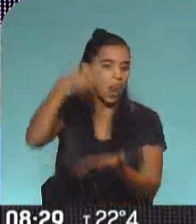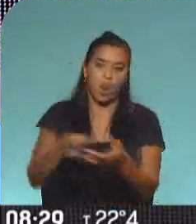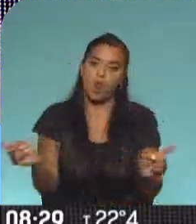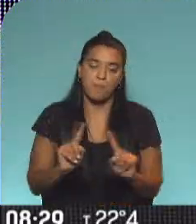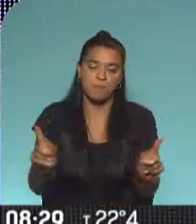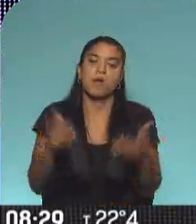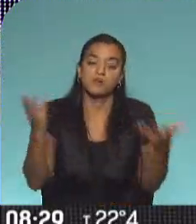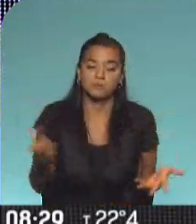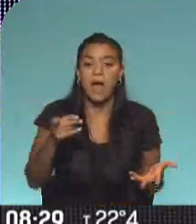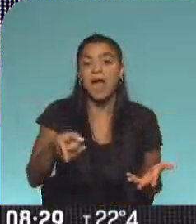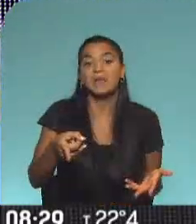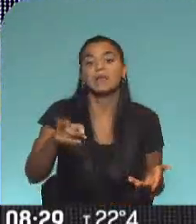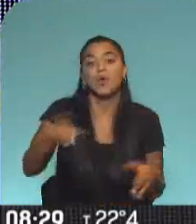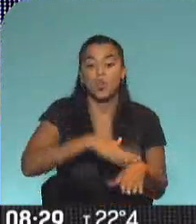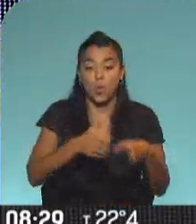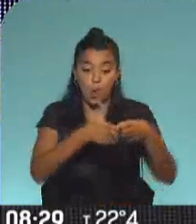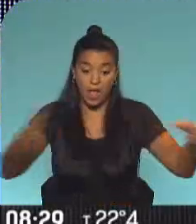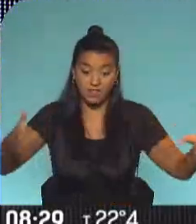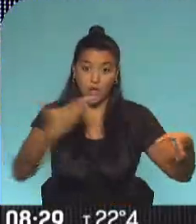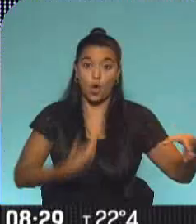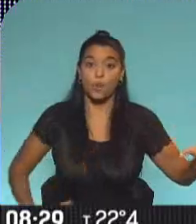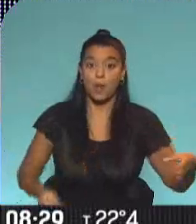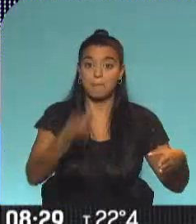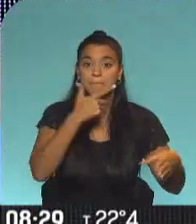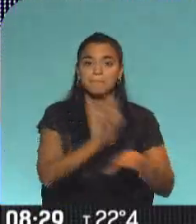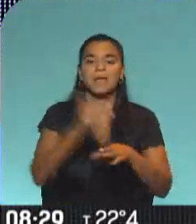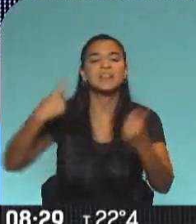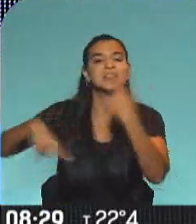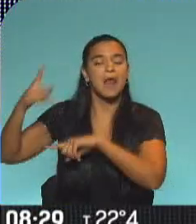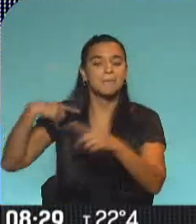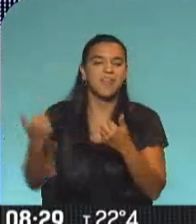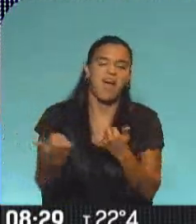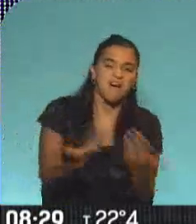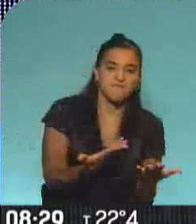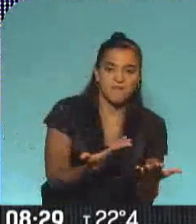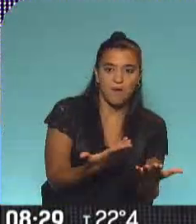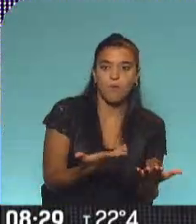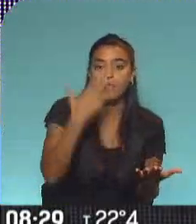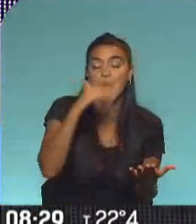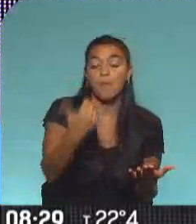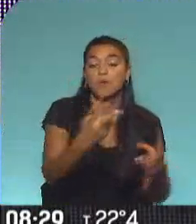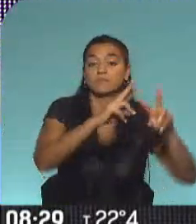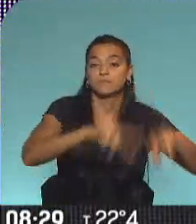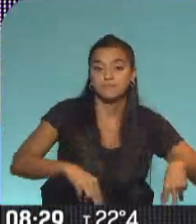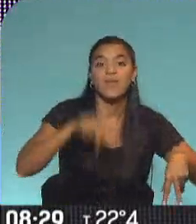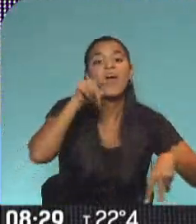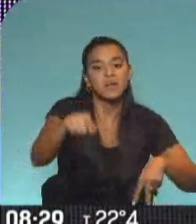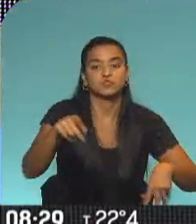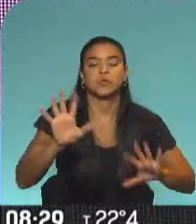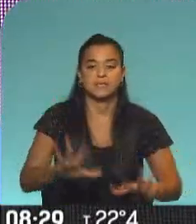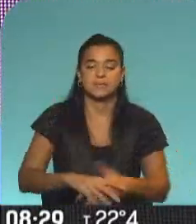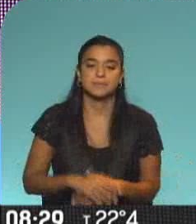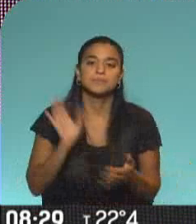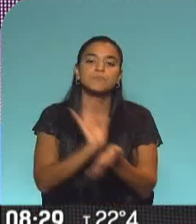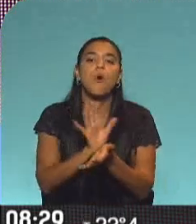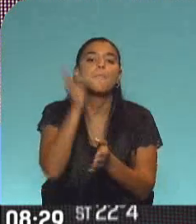y obtuvo durante el gobierno de Mauricio Macri un trámite beneficioso que luego quedó sin efecto. De eso es de lo que se trata. O sea, tuvo